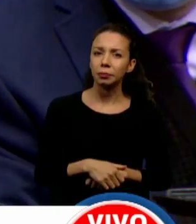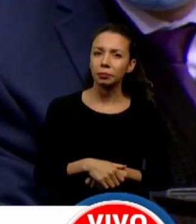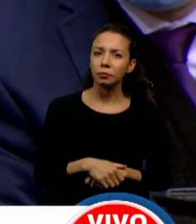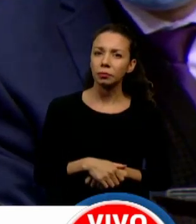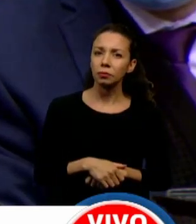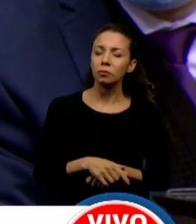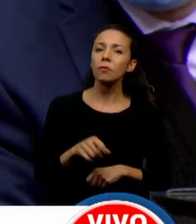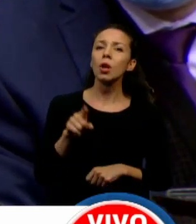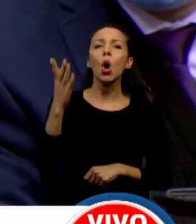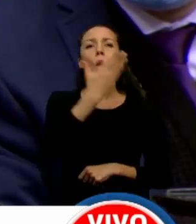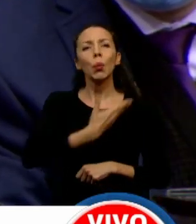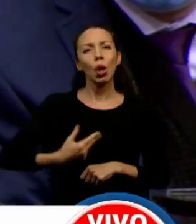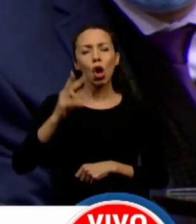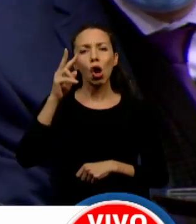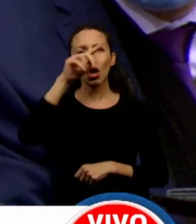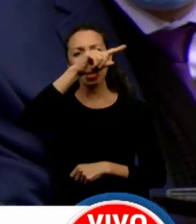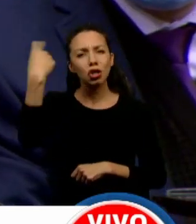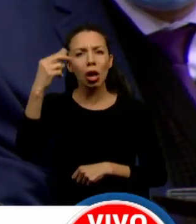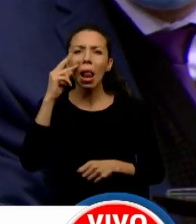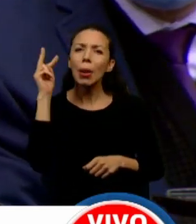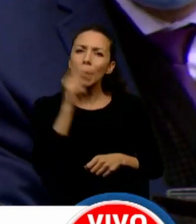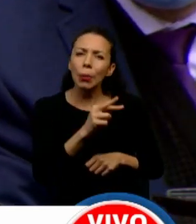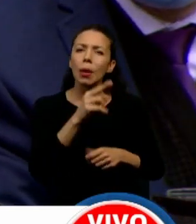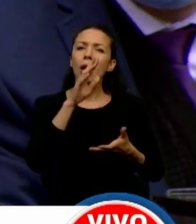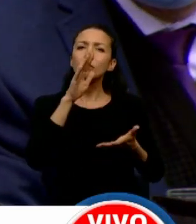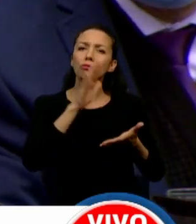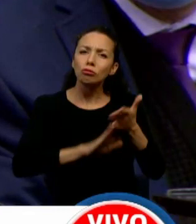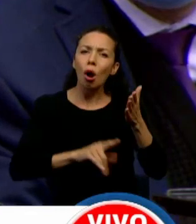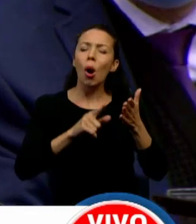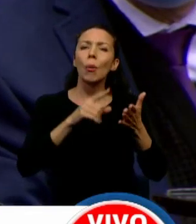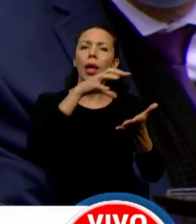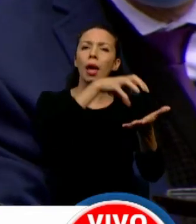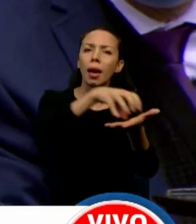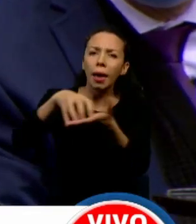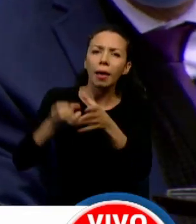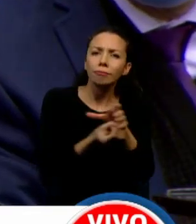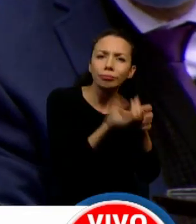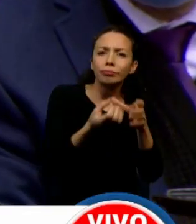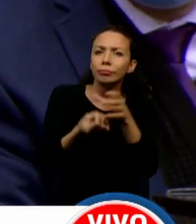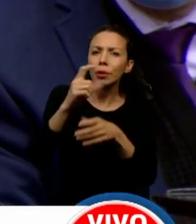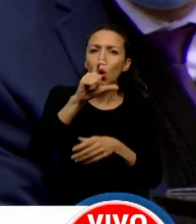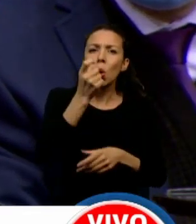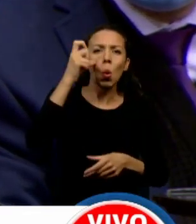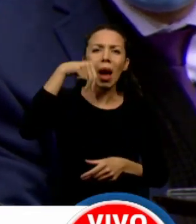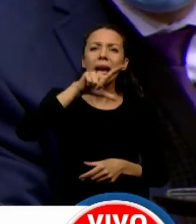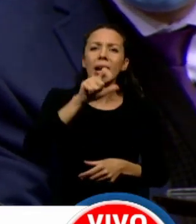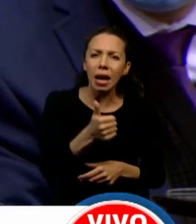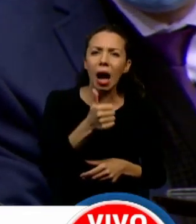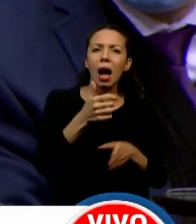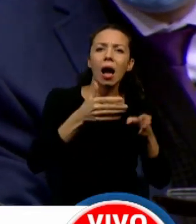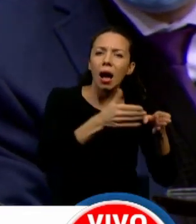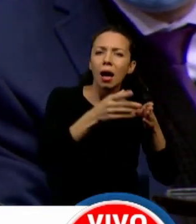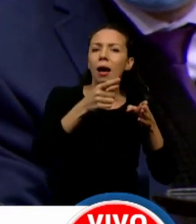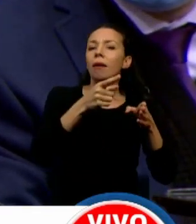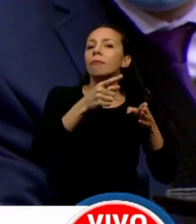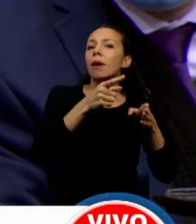el Gobierno Nacional la concreción de organismos de cuenca en otros sitios de